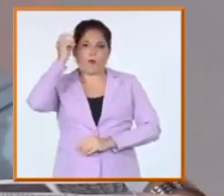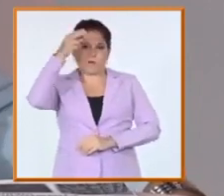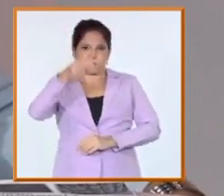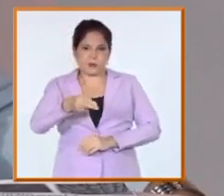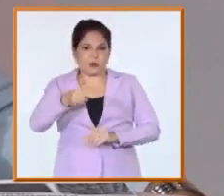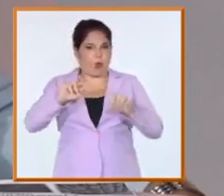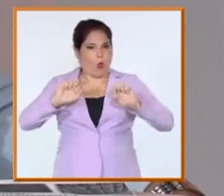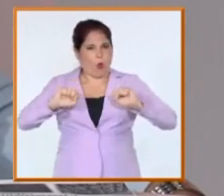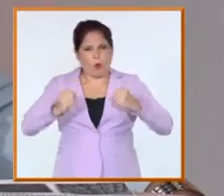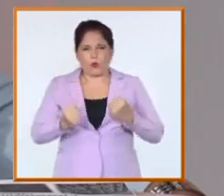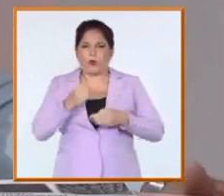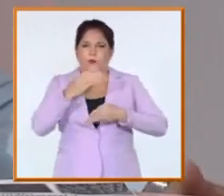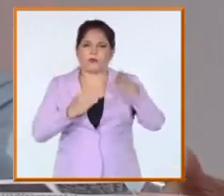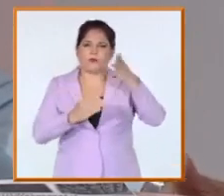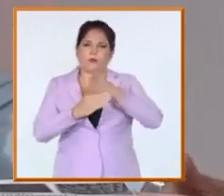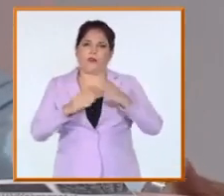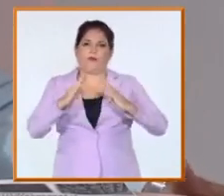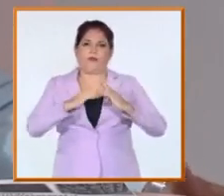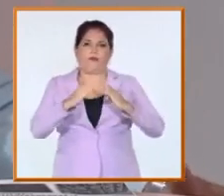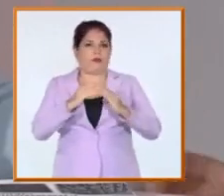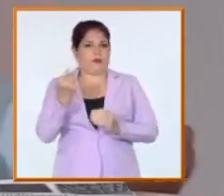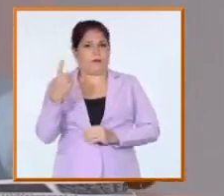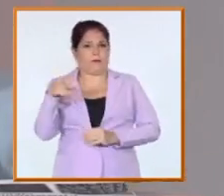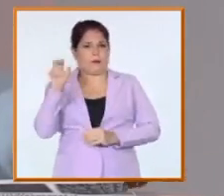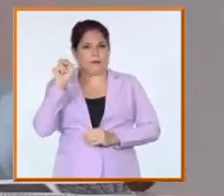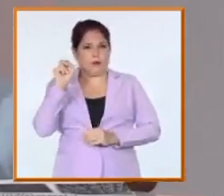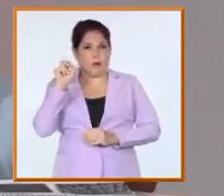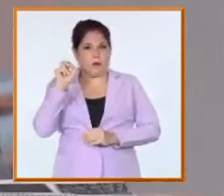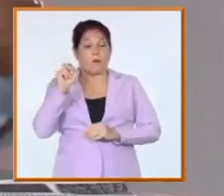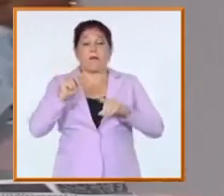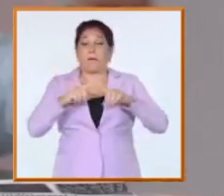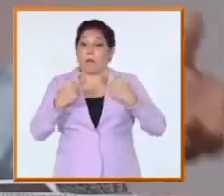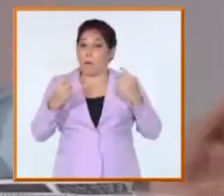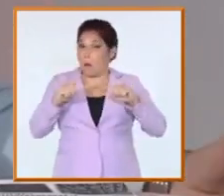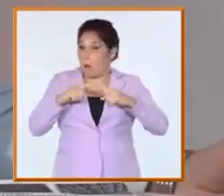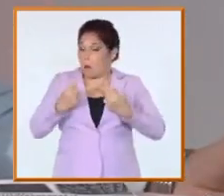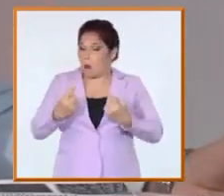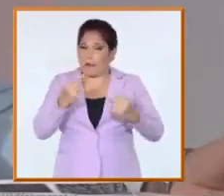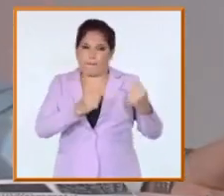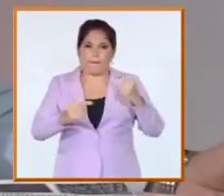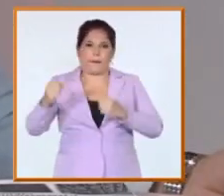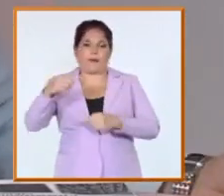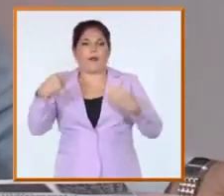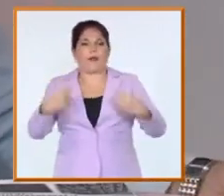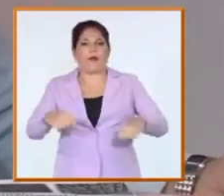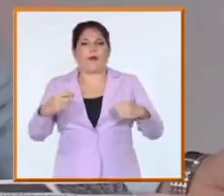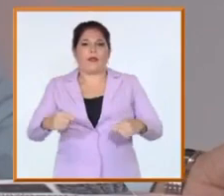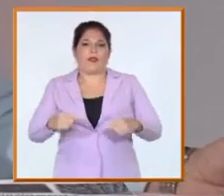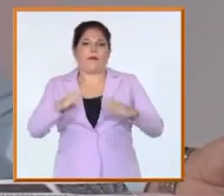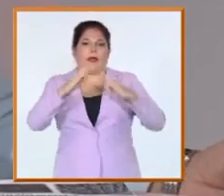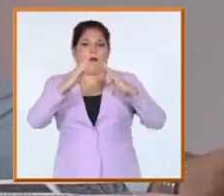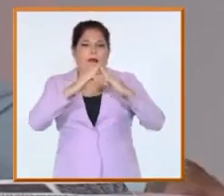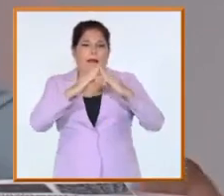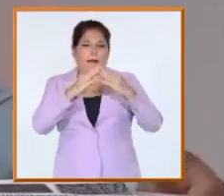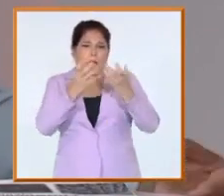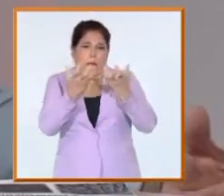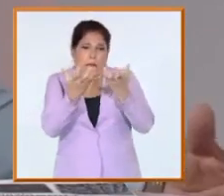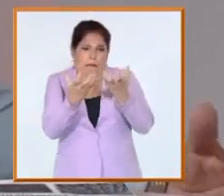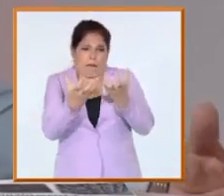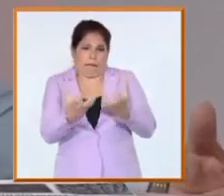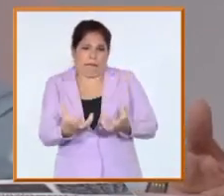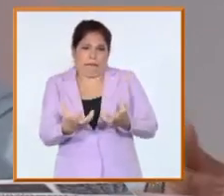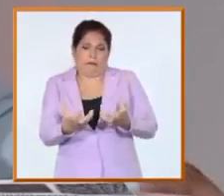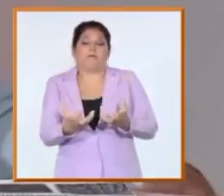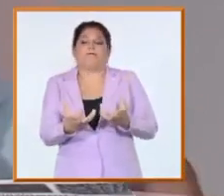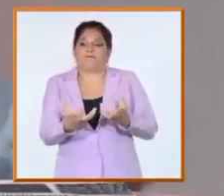Raúl Castro rupt fue en función de en primer lugar de tener el deterioro del fondo habitacional Y